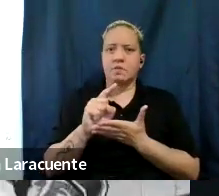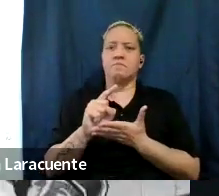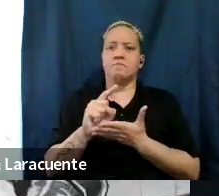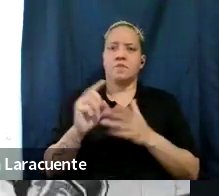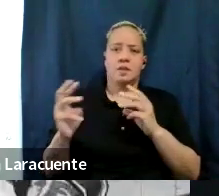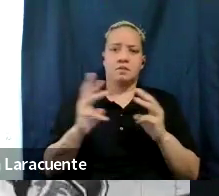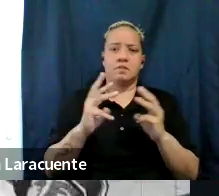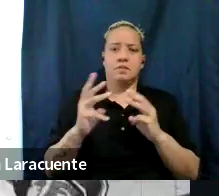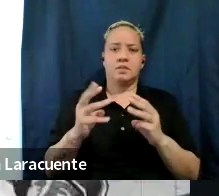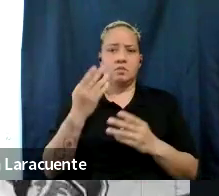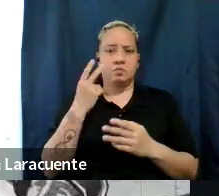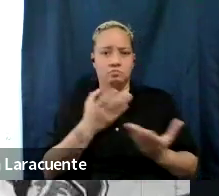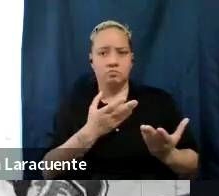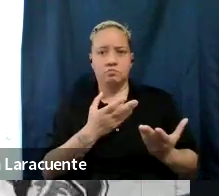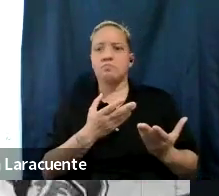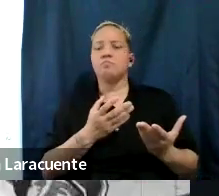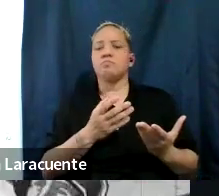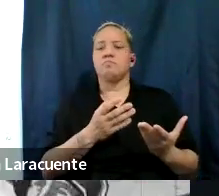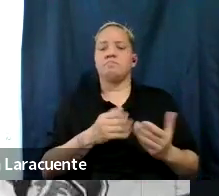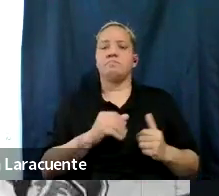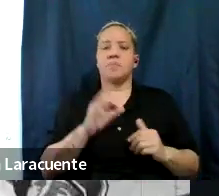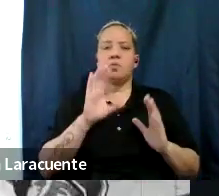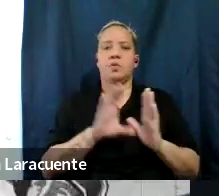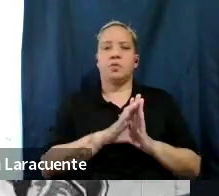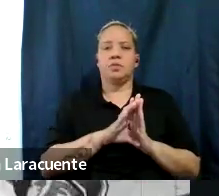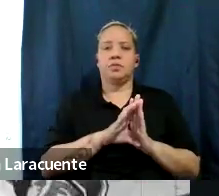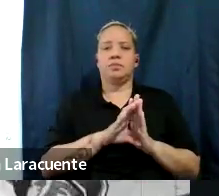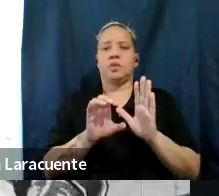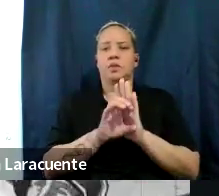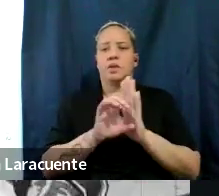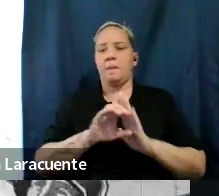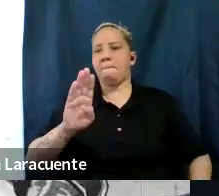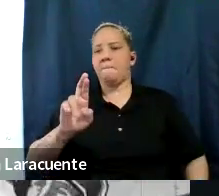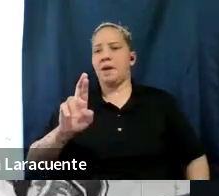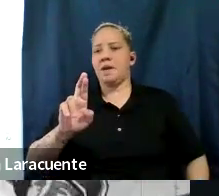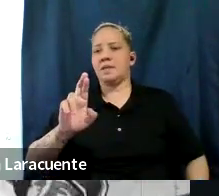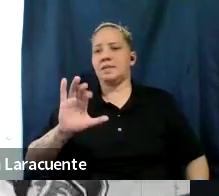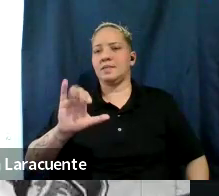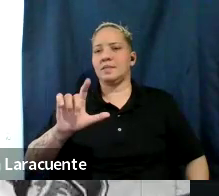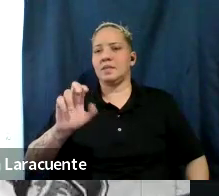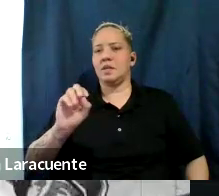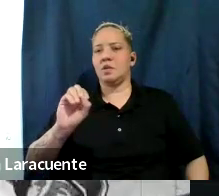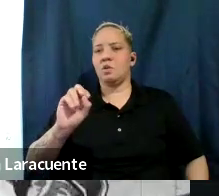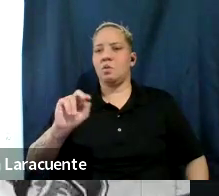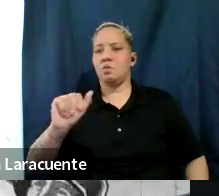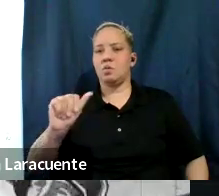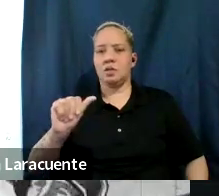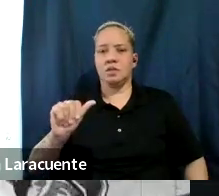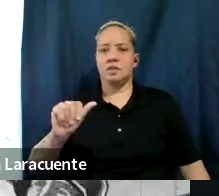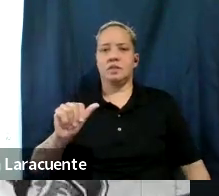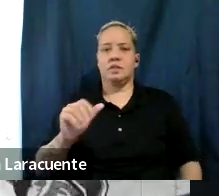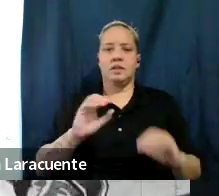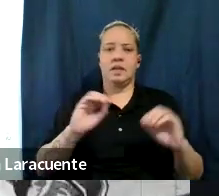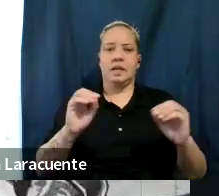son imágenes de las primeras semanas de la guerra, esta imagen, por ejemplo, es de Barcelona, ¿no? O sea, ya no ponían en la calle ni